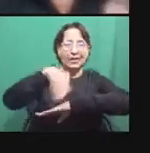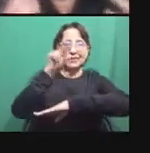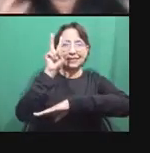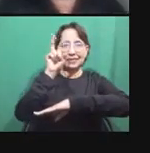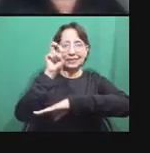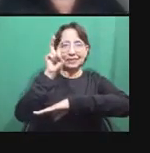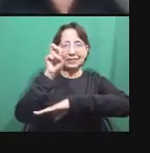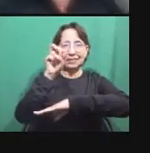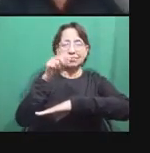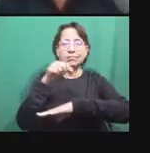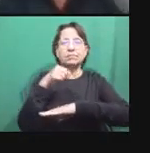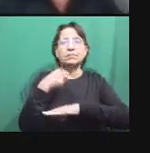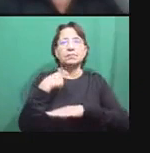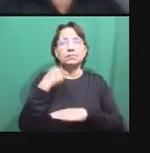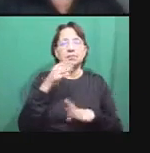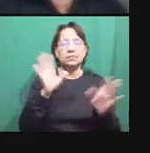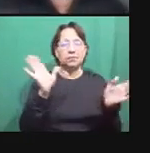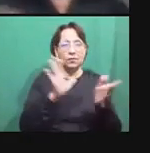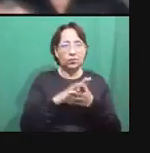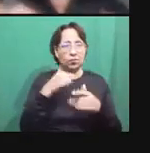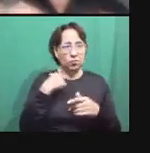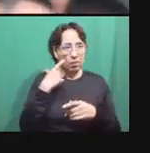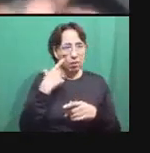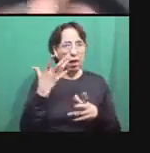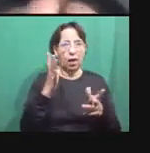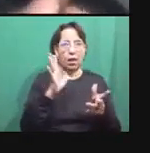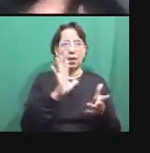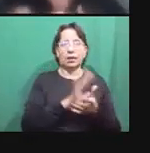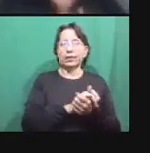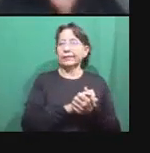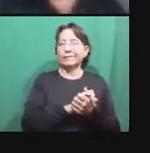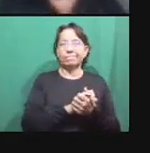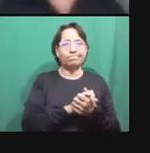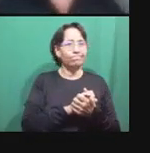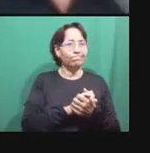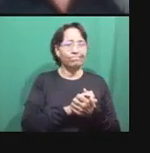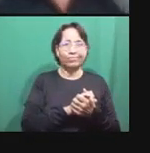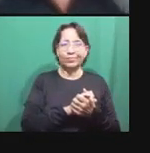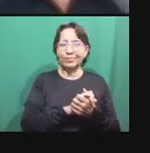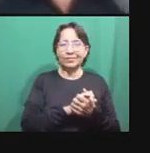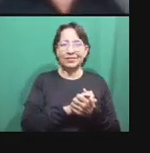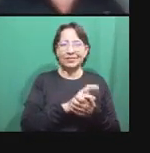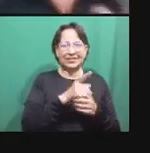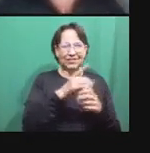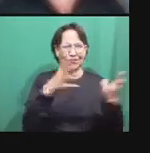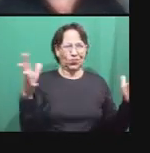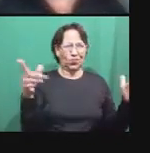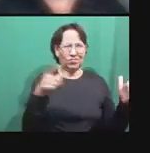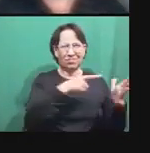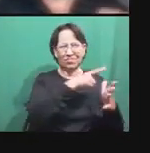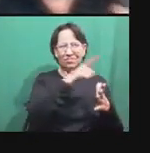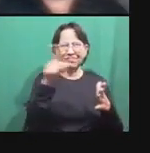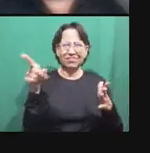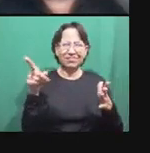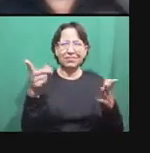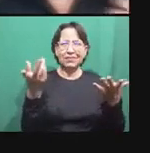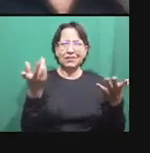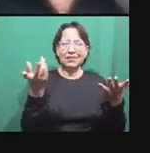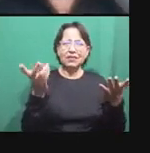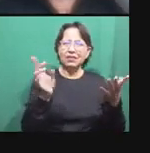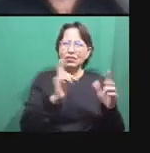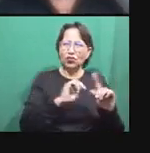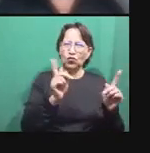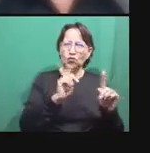cual es increíble que haya esta apropiación de semejante escala y que tampoco se cuestione, se altere,